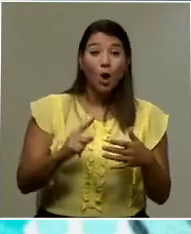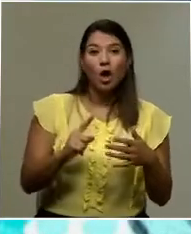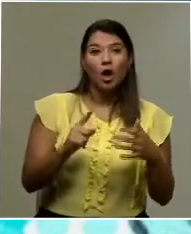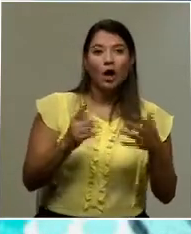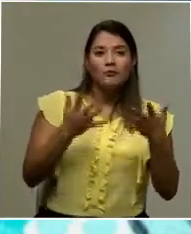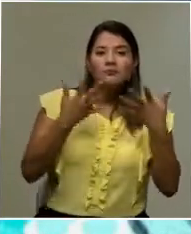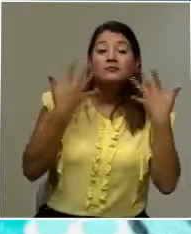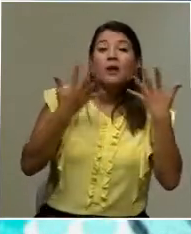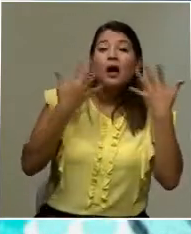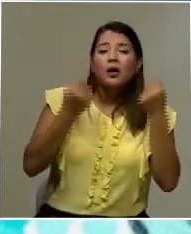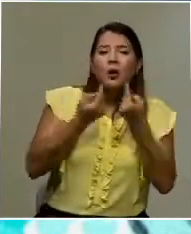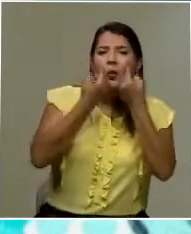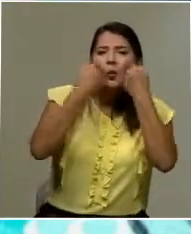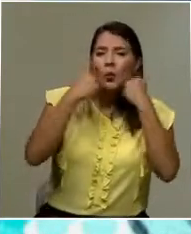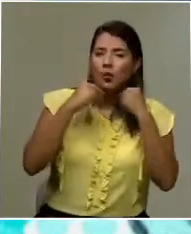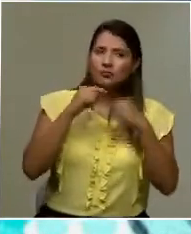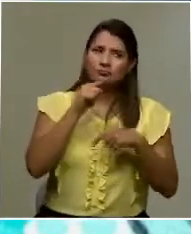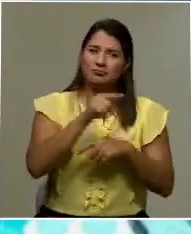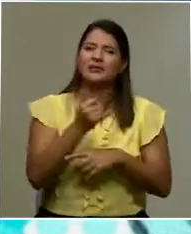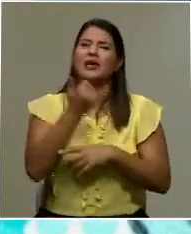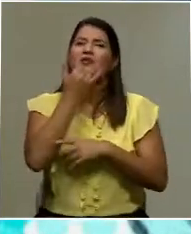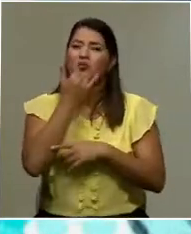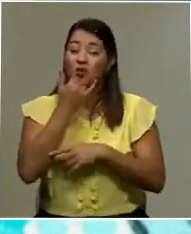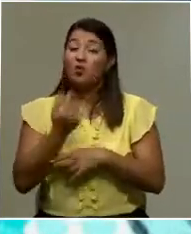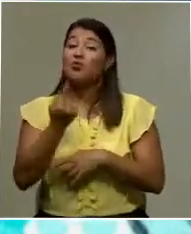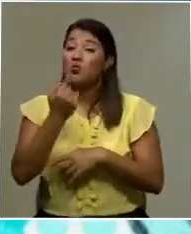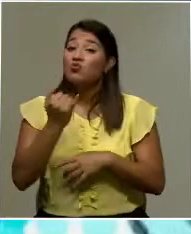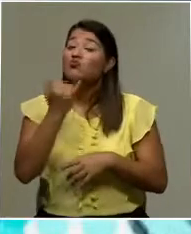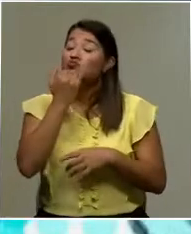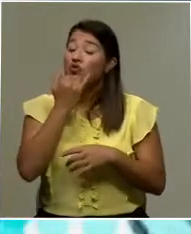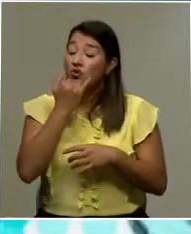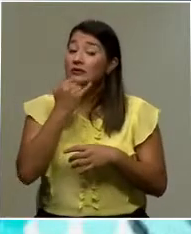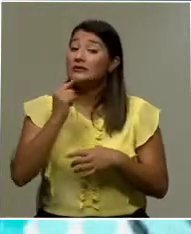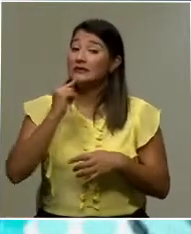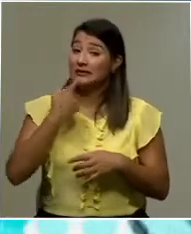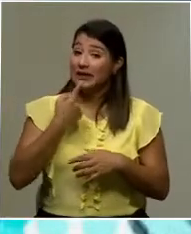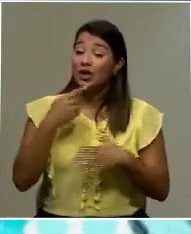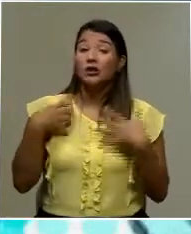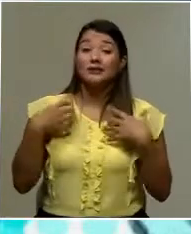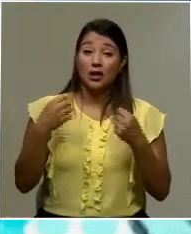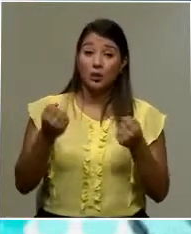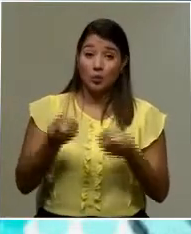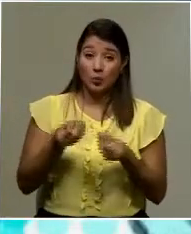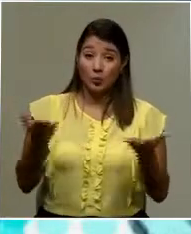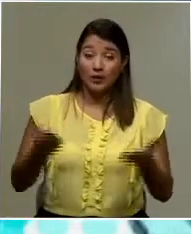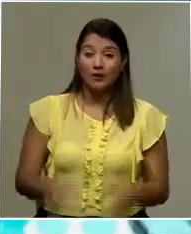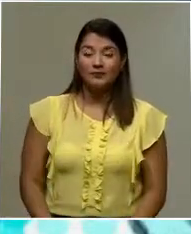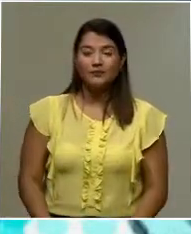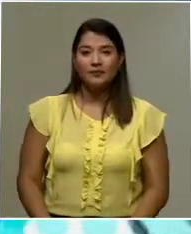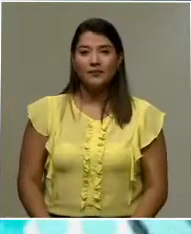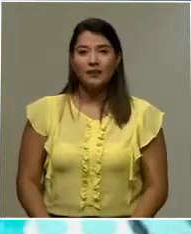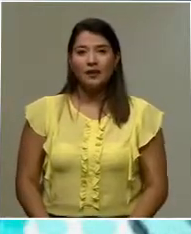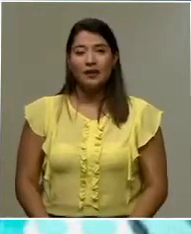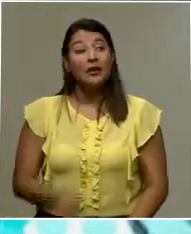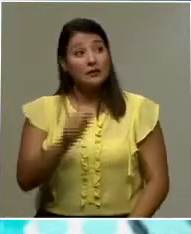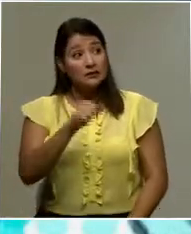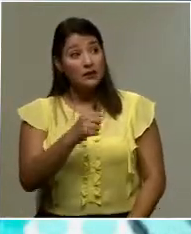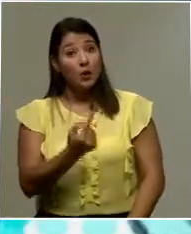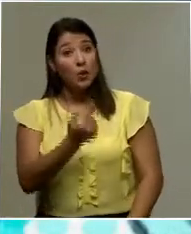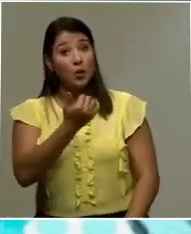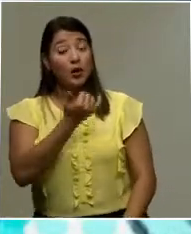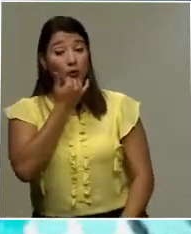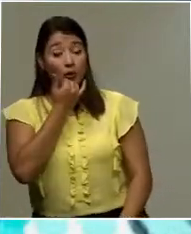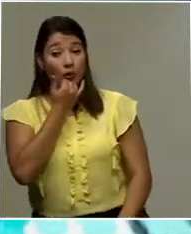Esto ha sido un gran error, uno de los errores más graves de la salud pública en toda su historia. Sí, un error que además